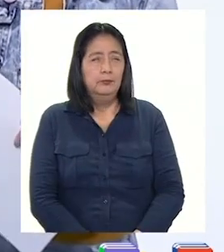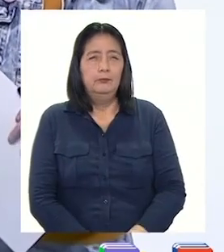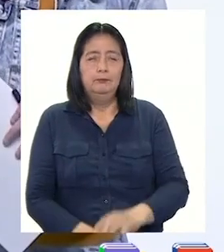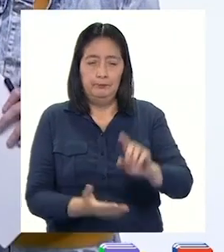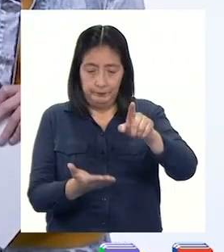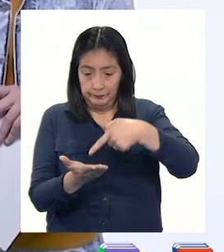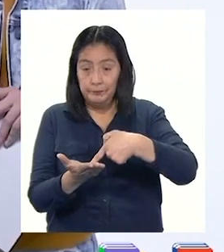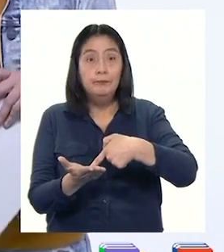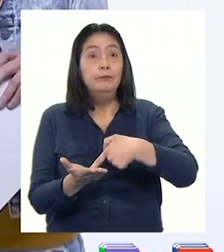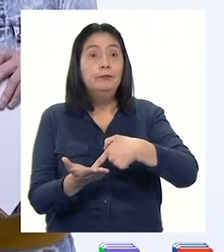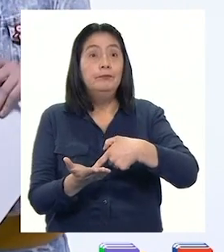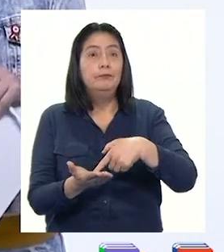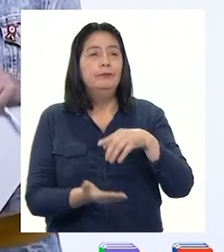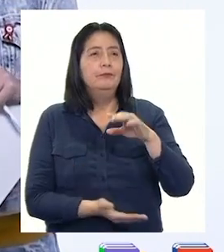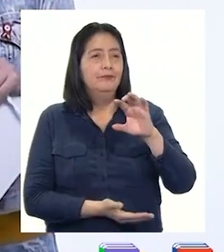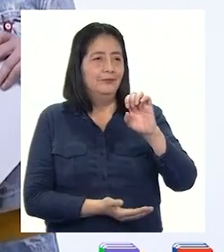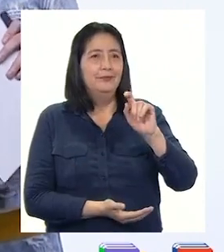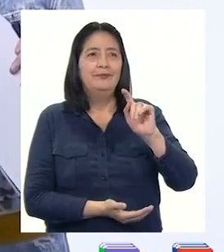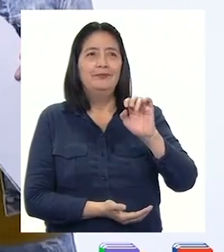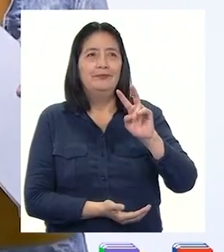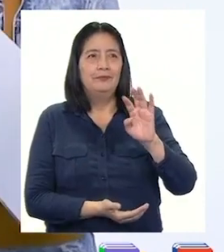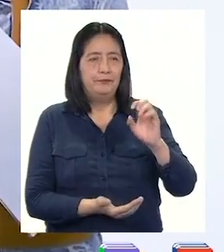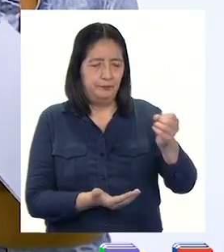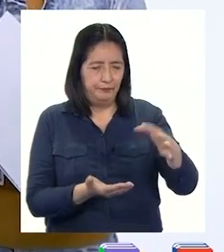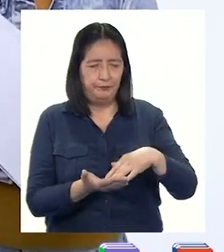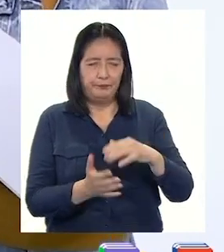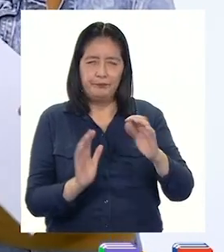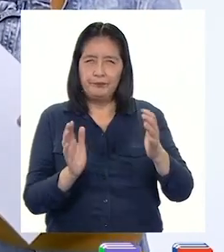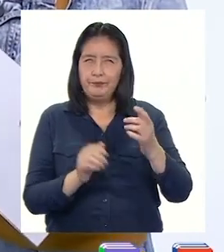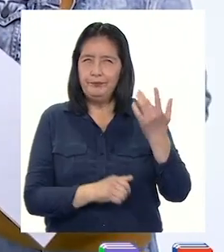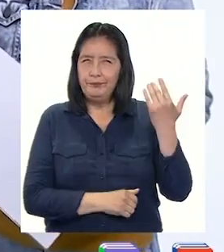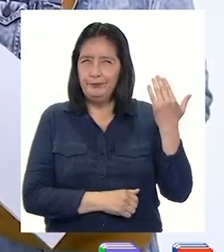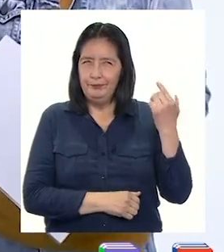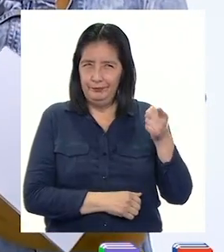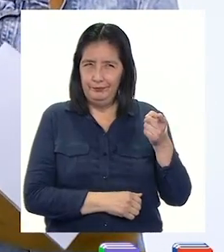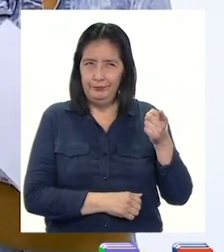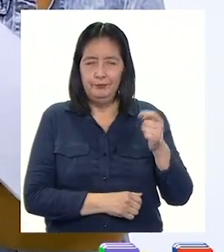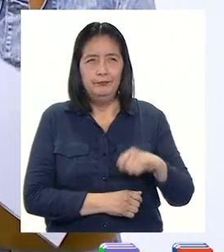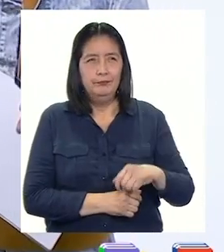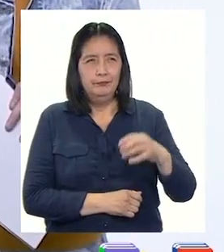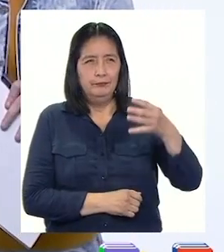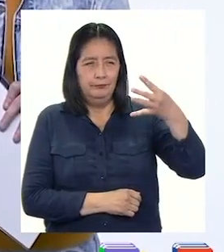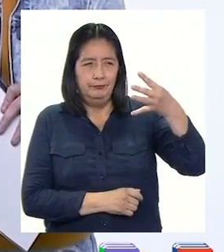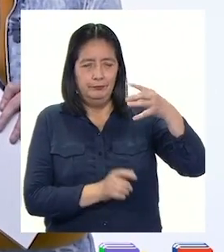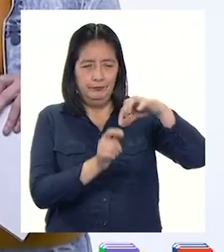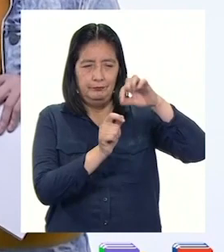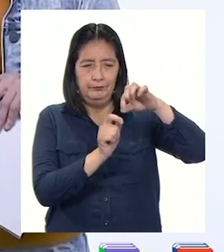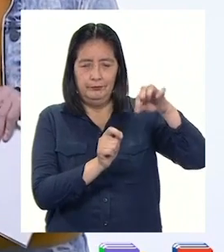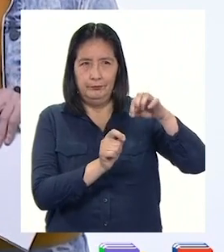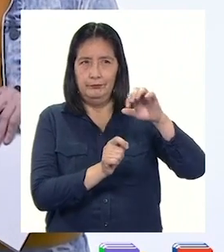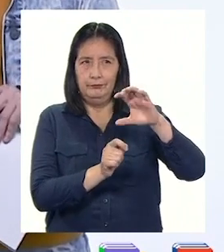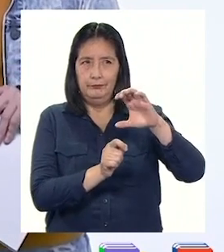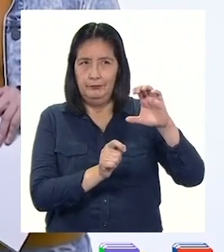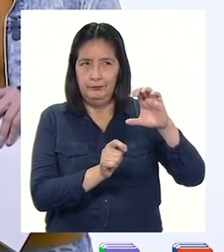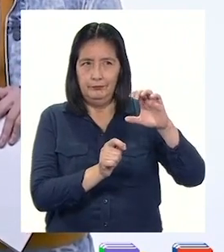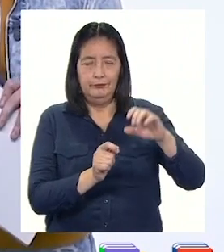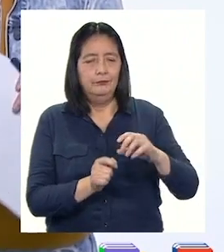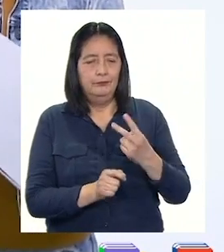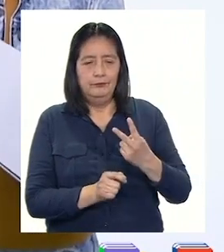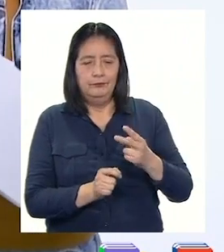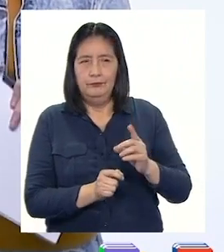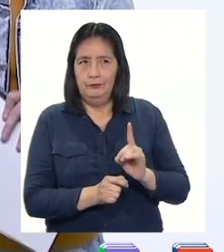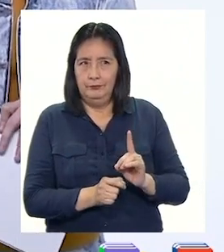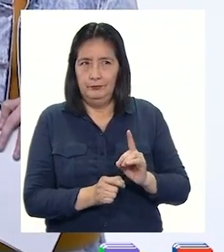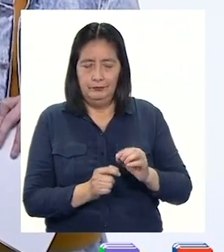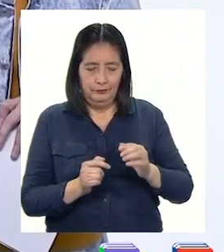Me acaba de llegar un mensaje de Esteban y nos dice que es parecido al caso anterior. Hay 4 centenas,